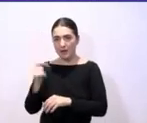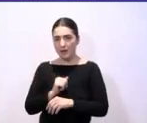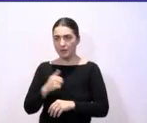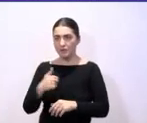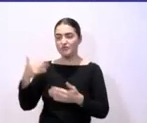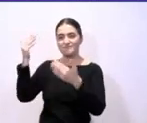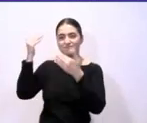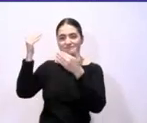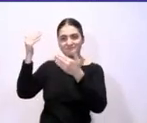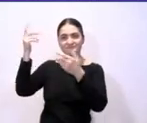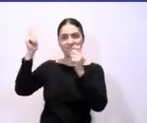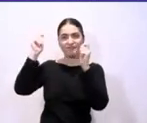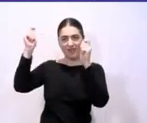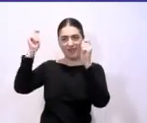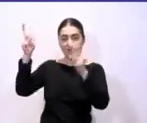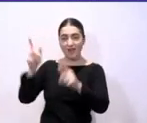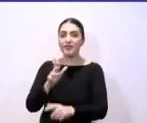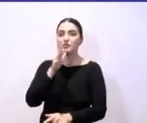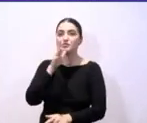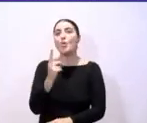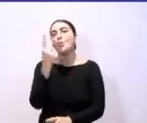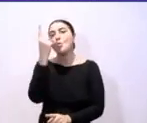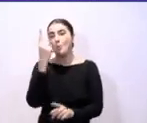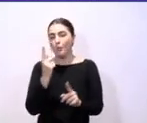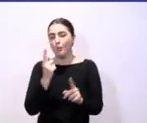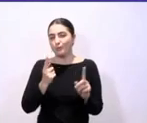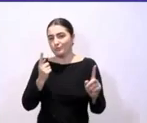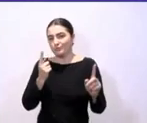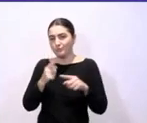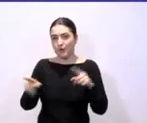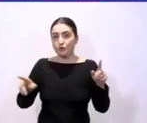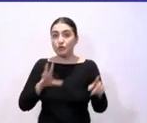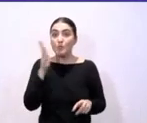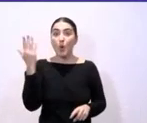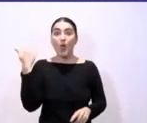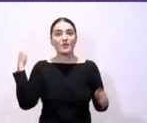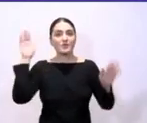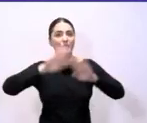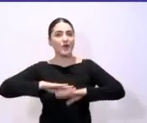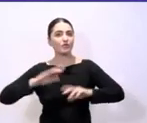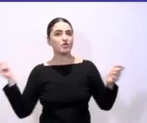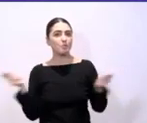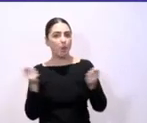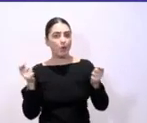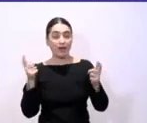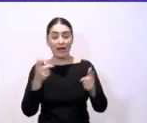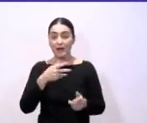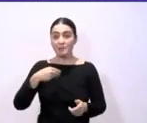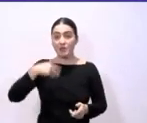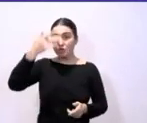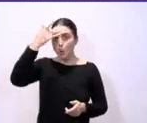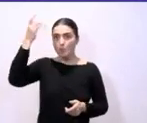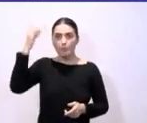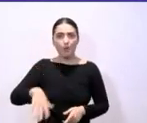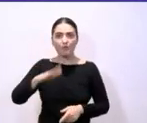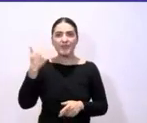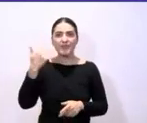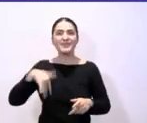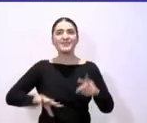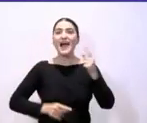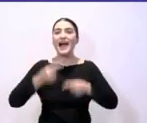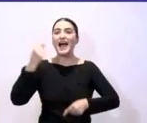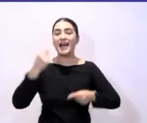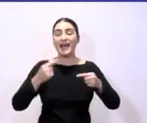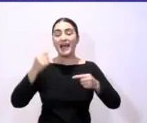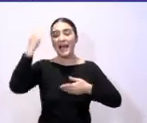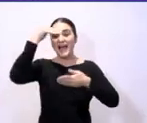por un aspecto. Creo, así visto someramente, porque los publicaron ustedes ayer por la noche, creo que por fin han sacado de la atención primaria el presupuesto de